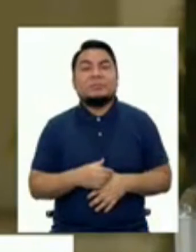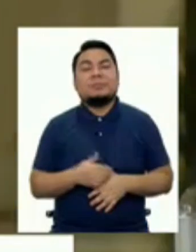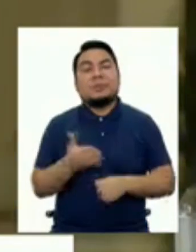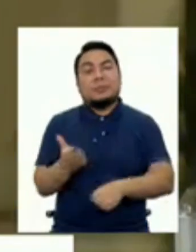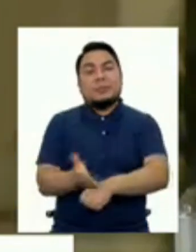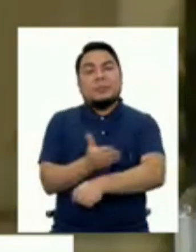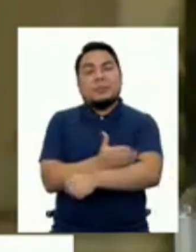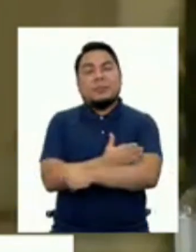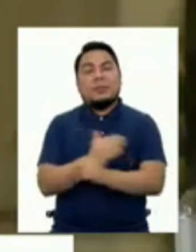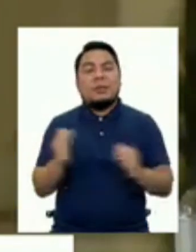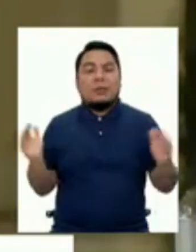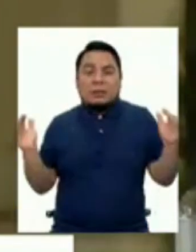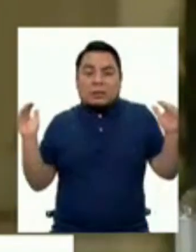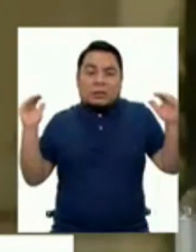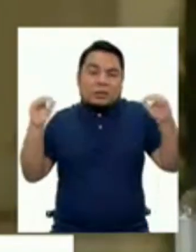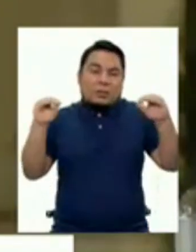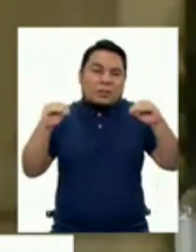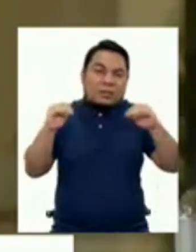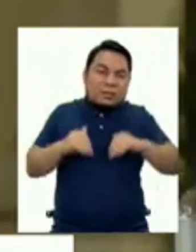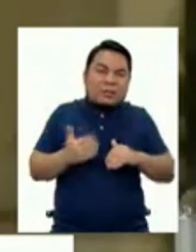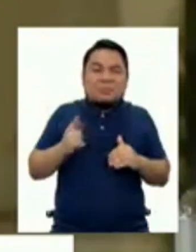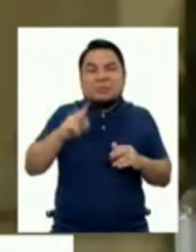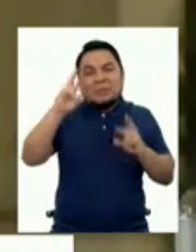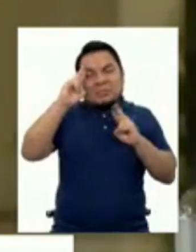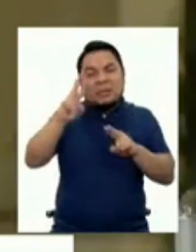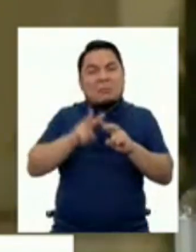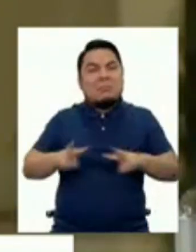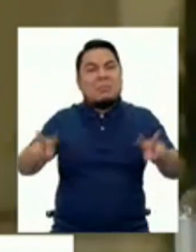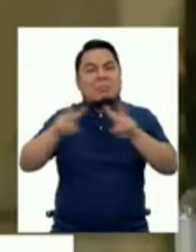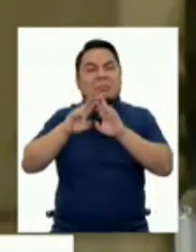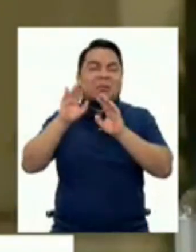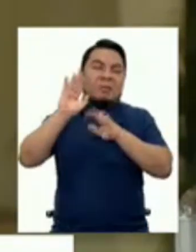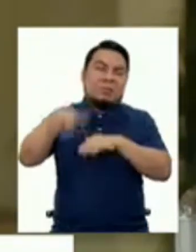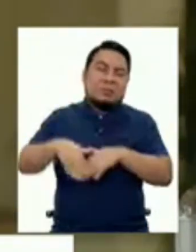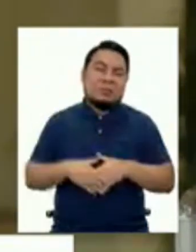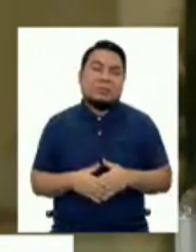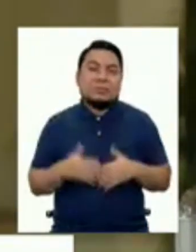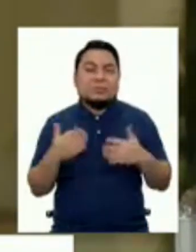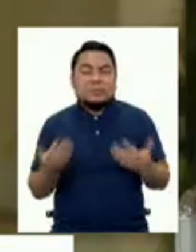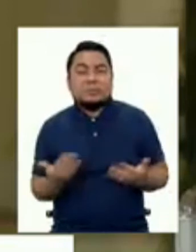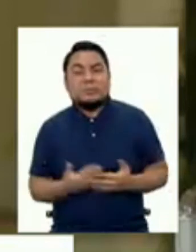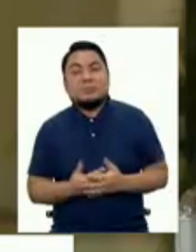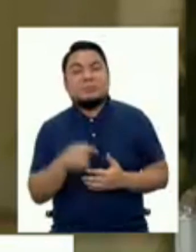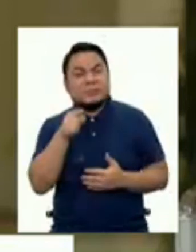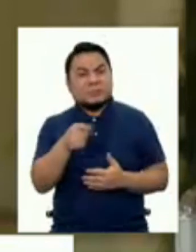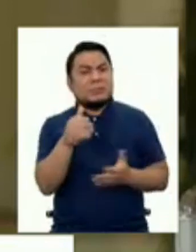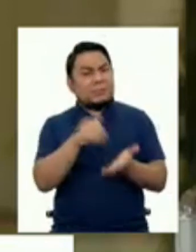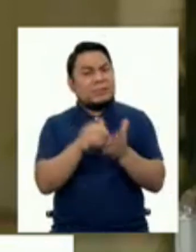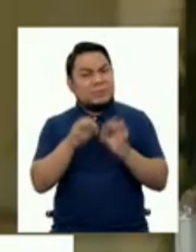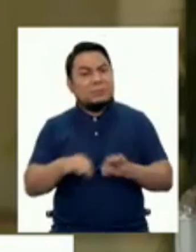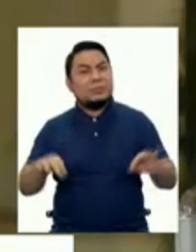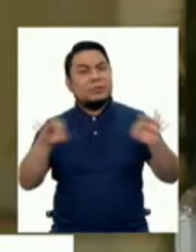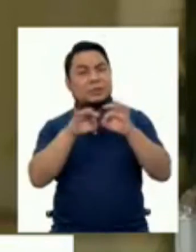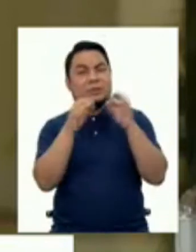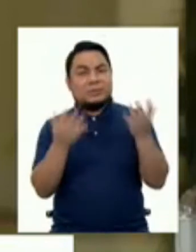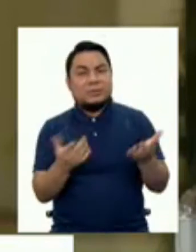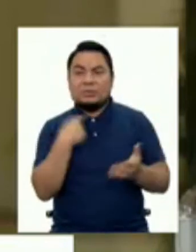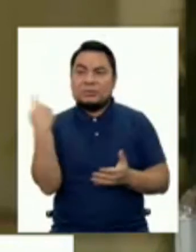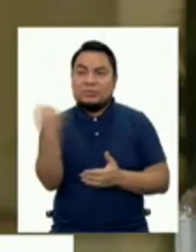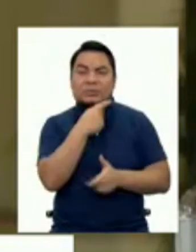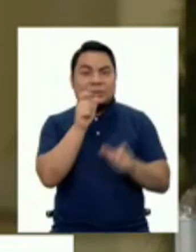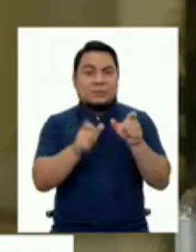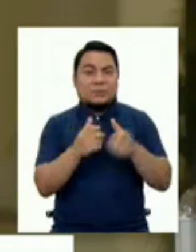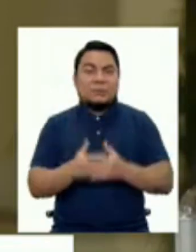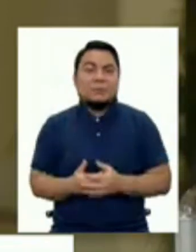deteriorándose gradualmente en el respeto de valores que eran los más importantes de todos